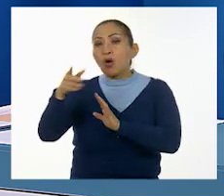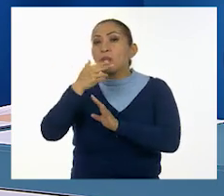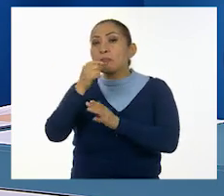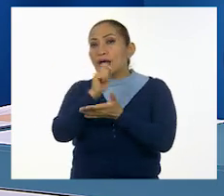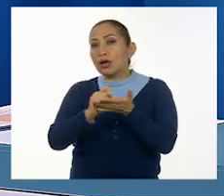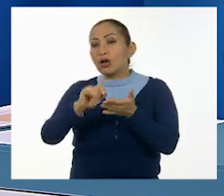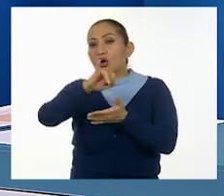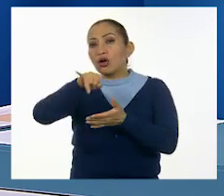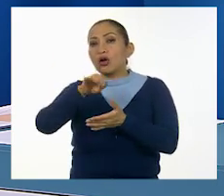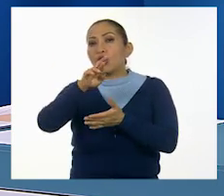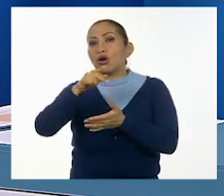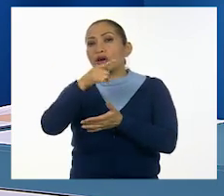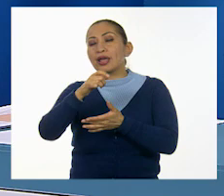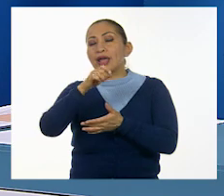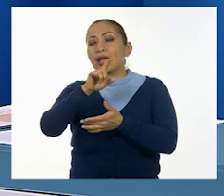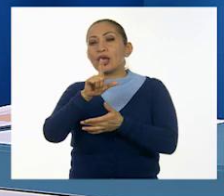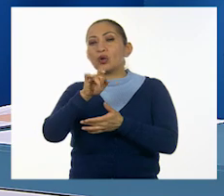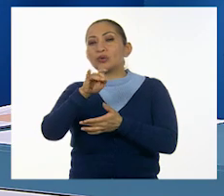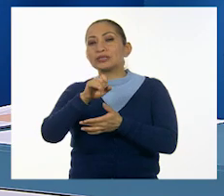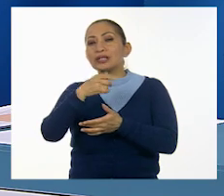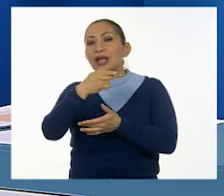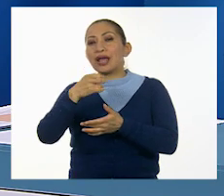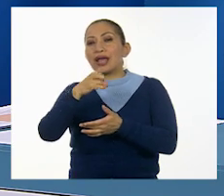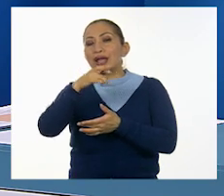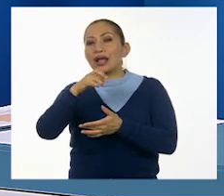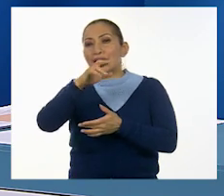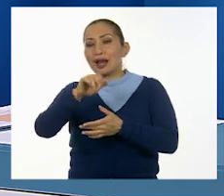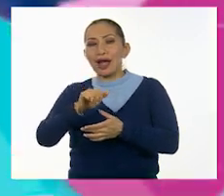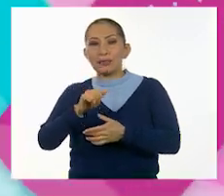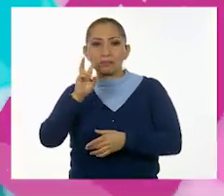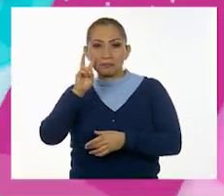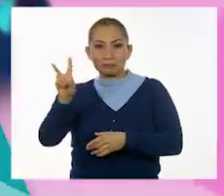escritor Jorge Luis Herrera? ¿Sí? Vamos a ver.